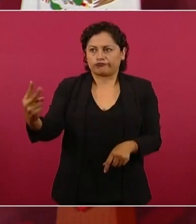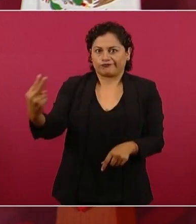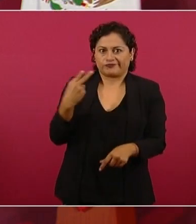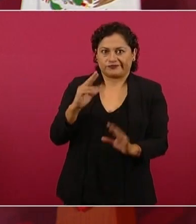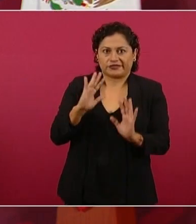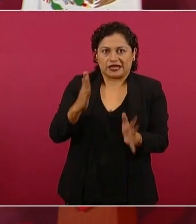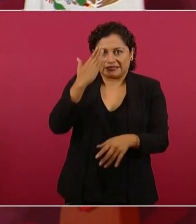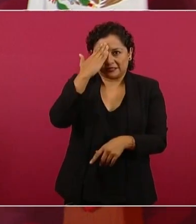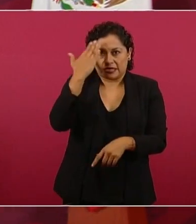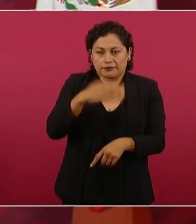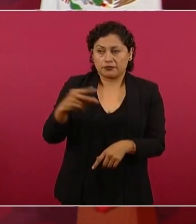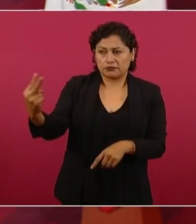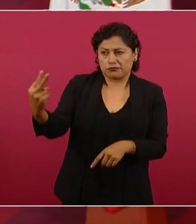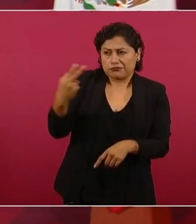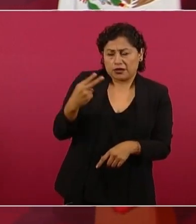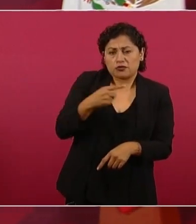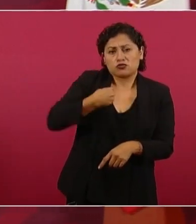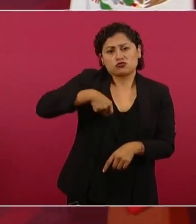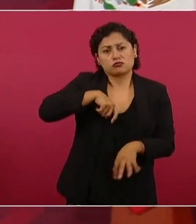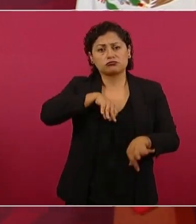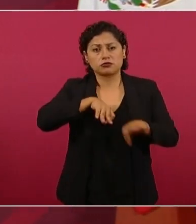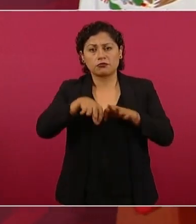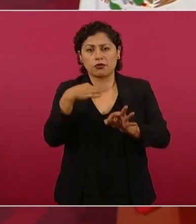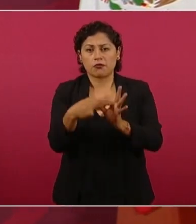se actúa con eficiencia.